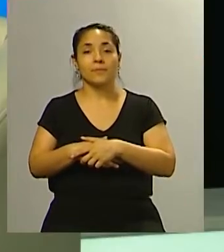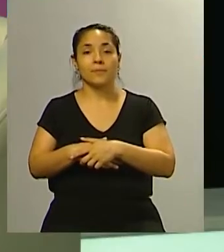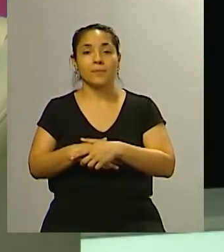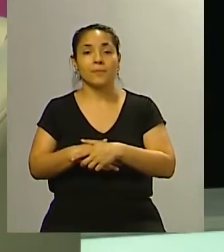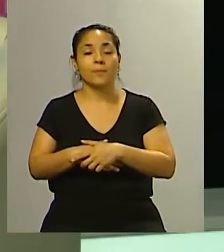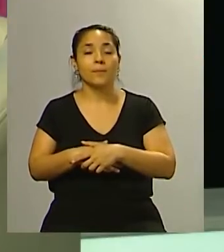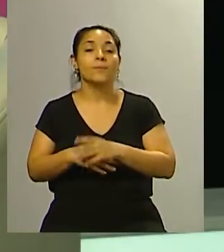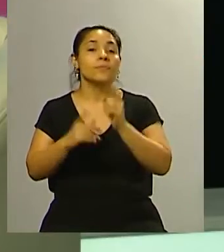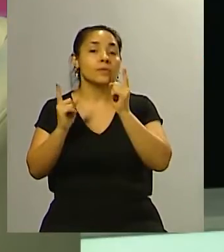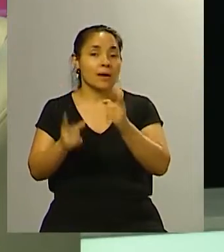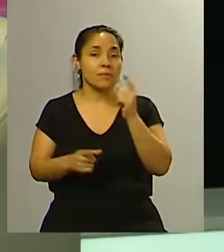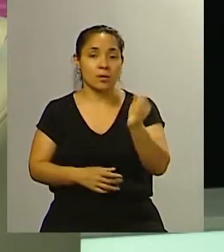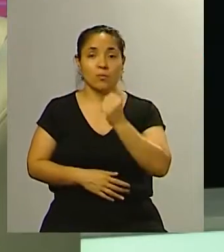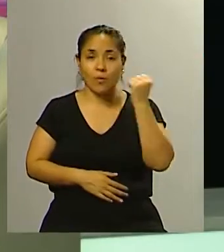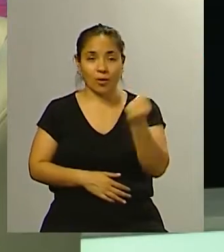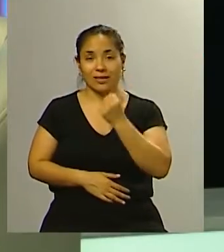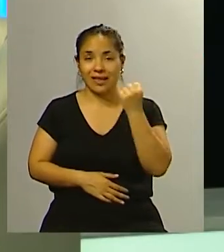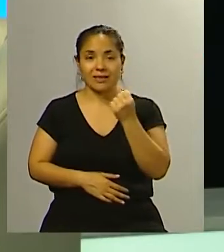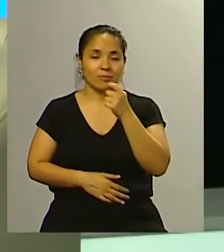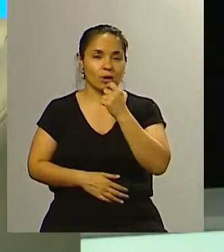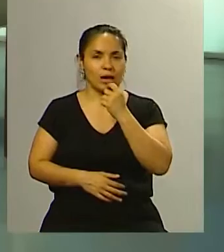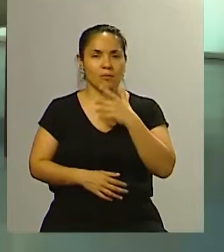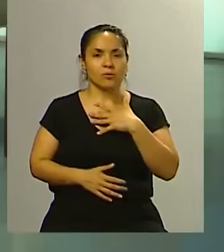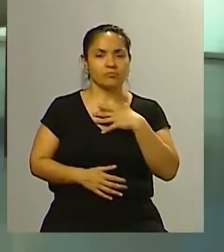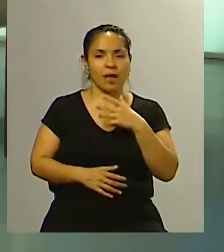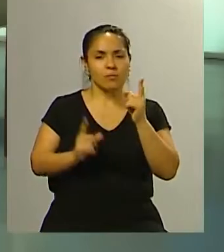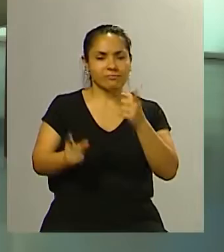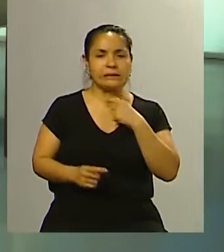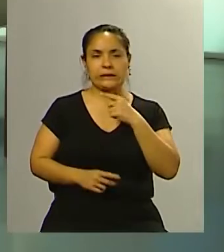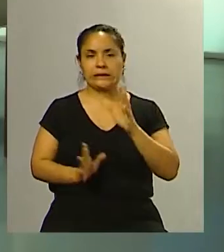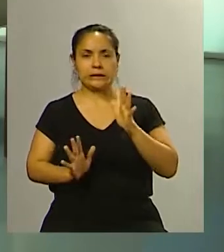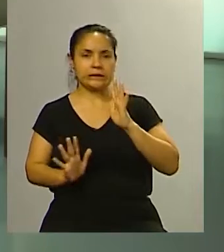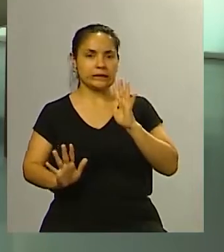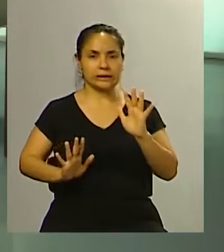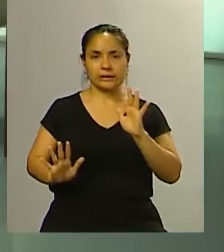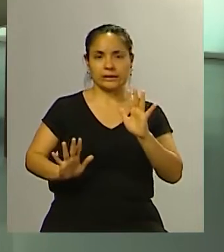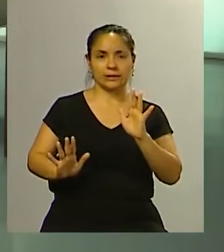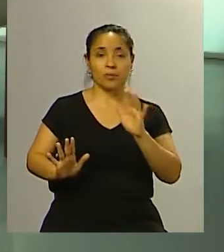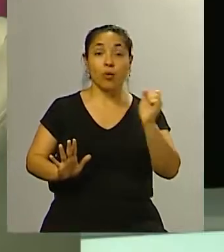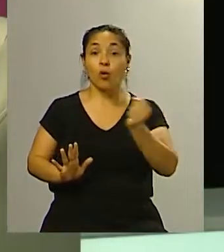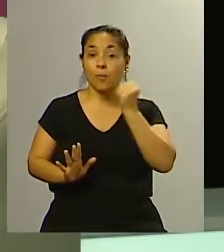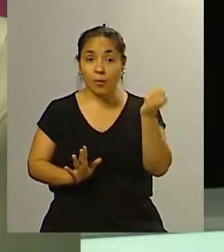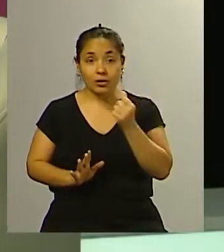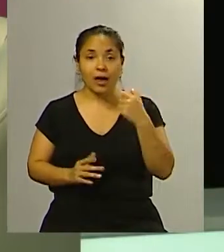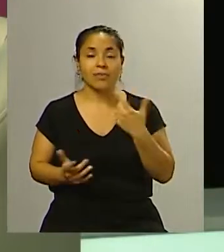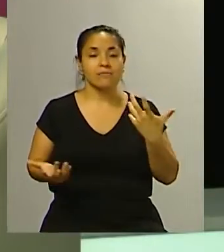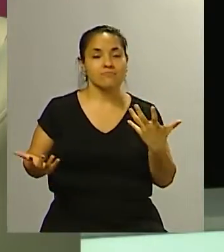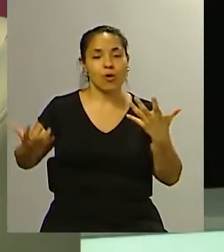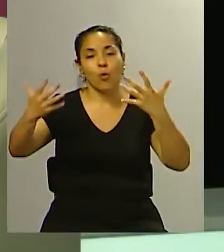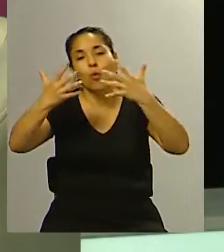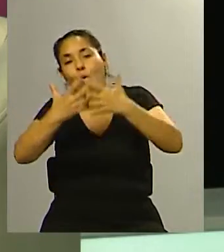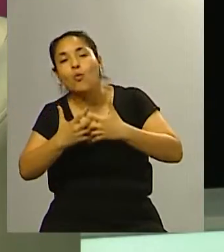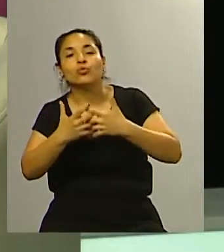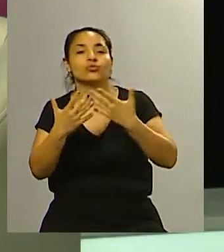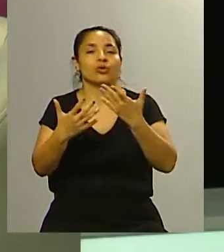que lo importante para que no genere resistencia tiene que ver con construir en conjunto, con la co-construcción de